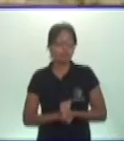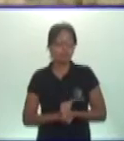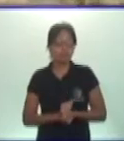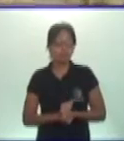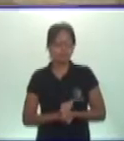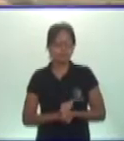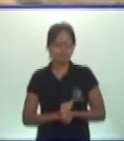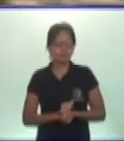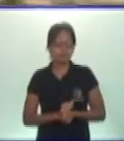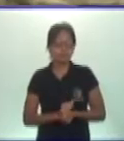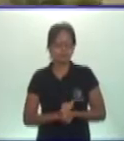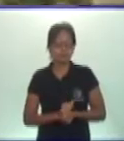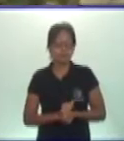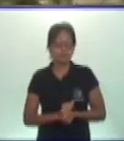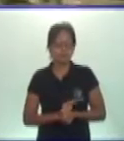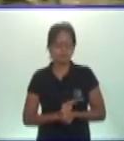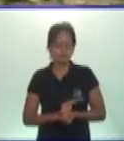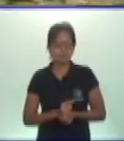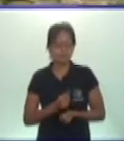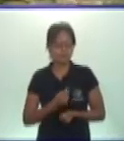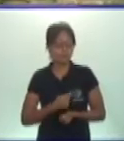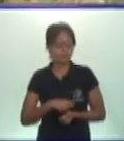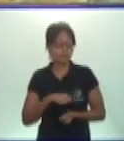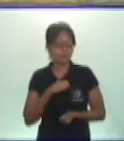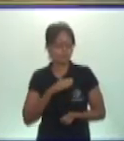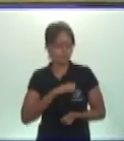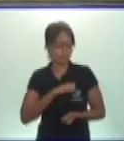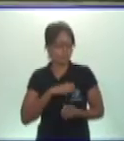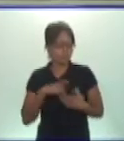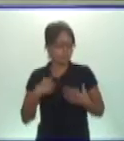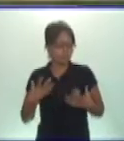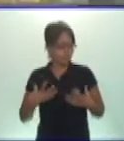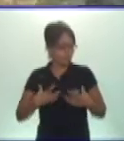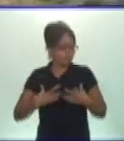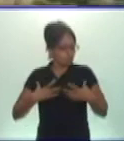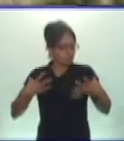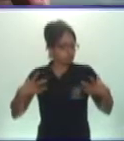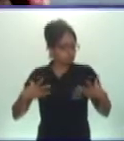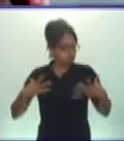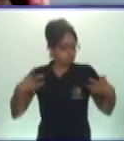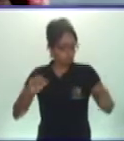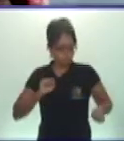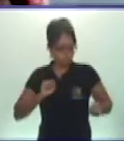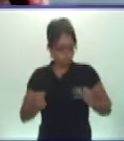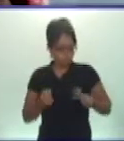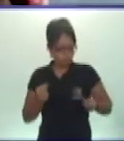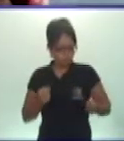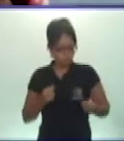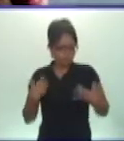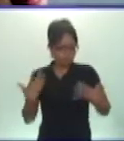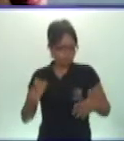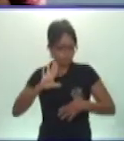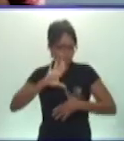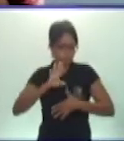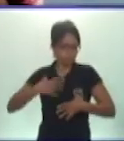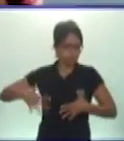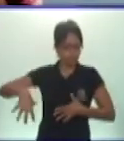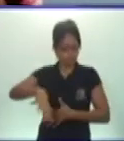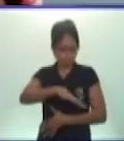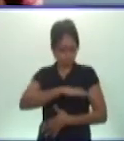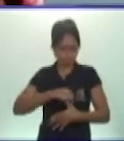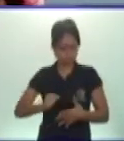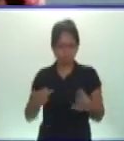ganar notoriedad en Europa por el dominio que ha alcanzado de América, hay un grupo de potencias emergentes en